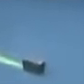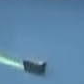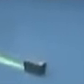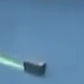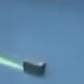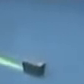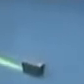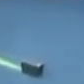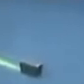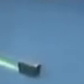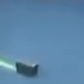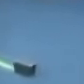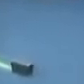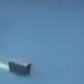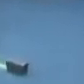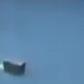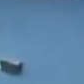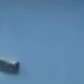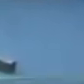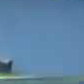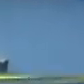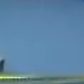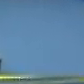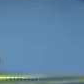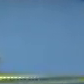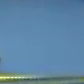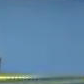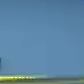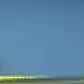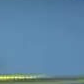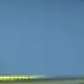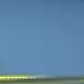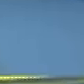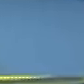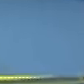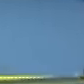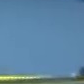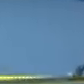verdad del país para derrotar las mentiras de las corporaciones mediáticas.